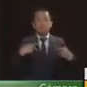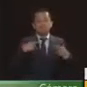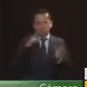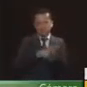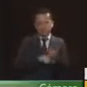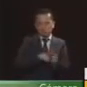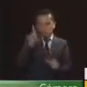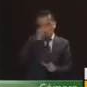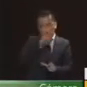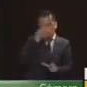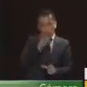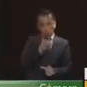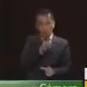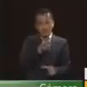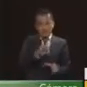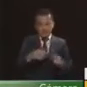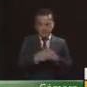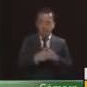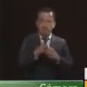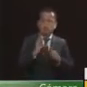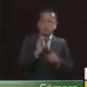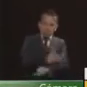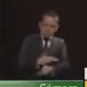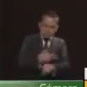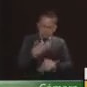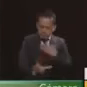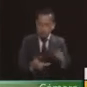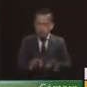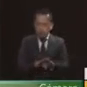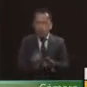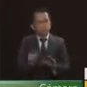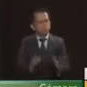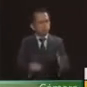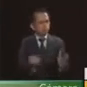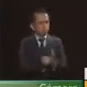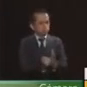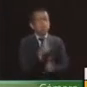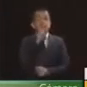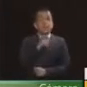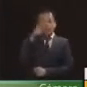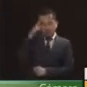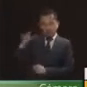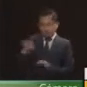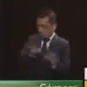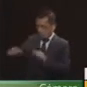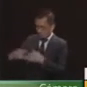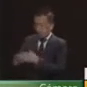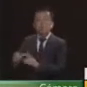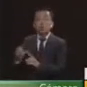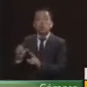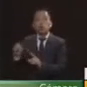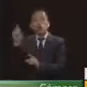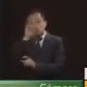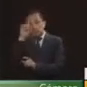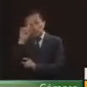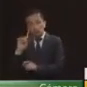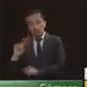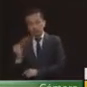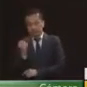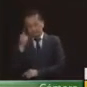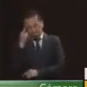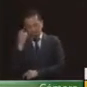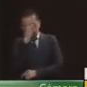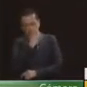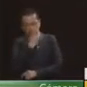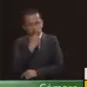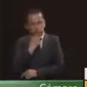la integración del Comité Técnico de Evaluación. En el acuerdo primero, numeral 1 de la convocatoria